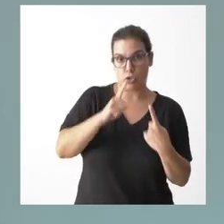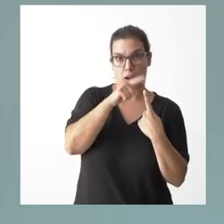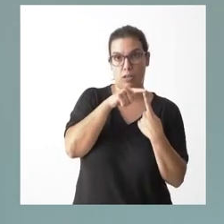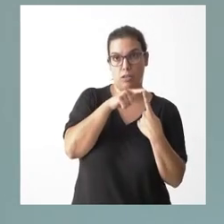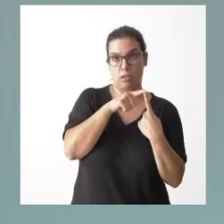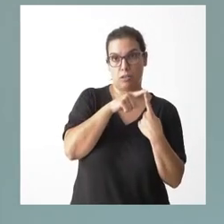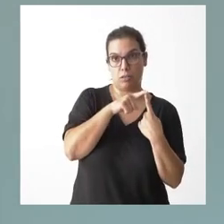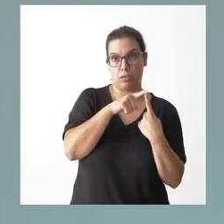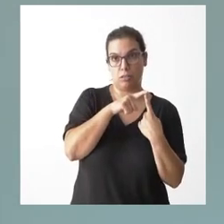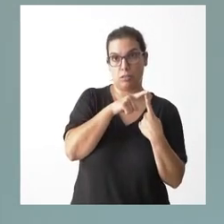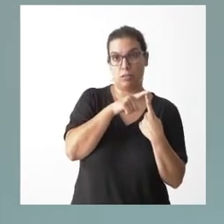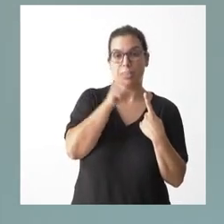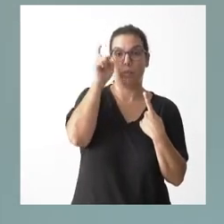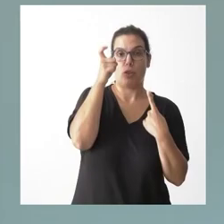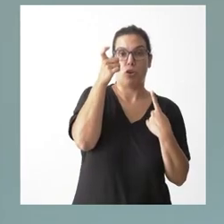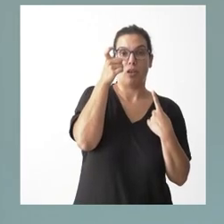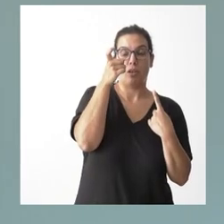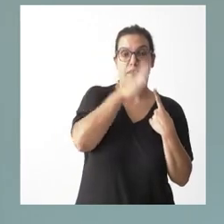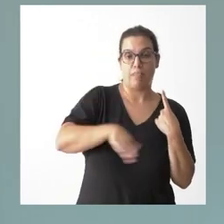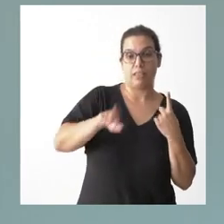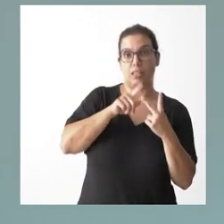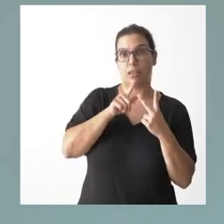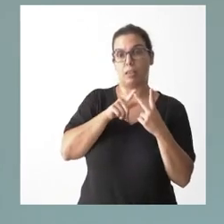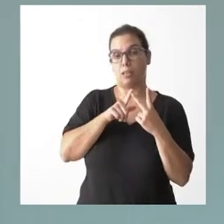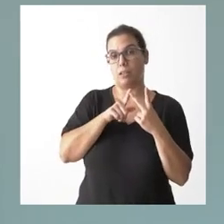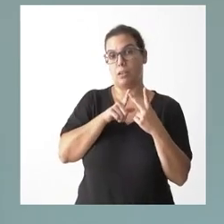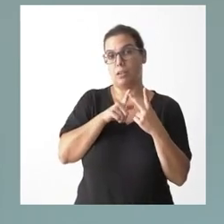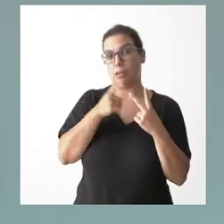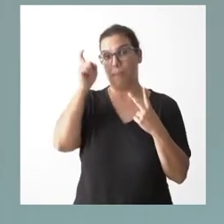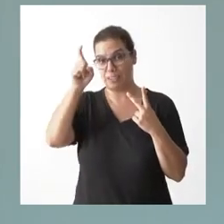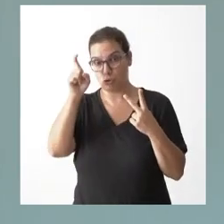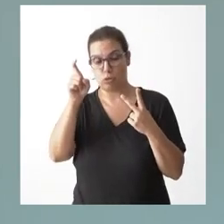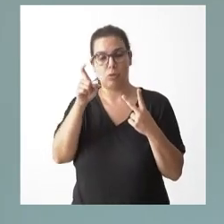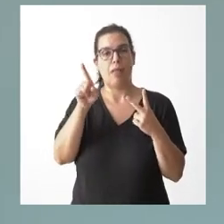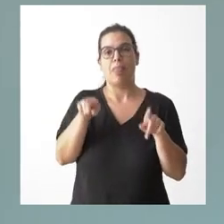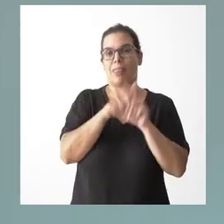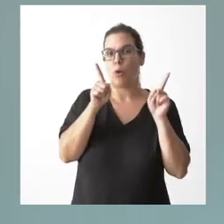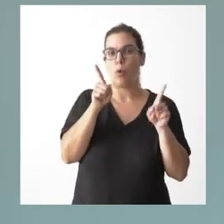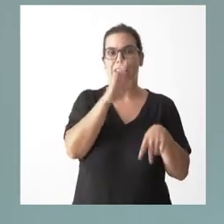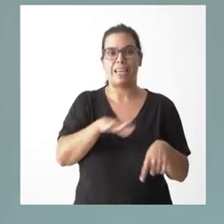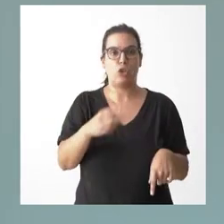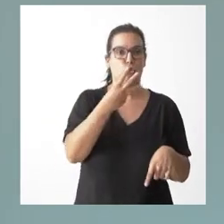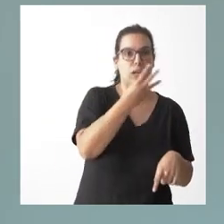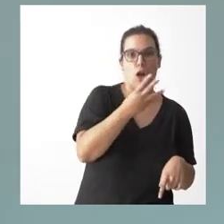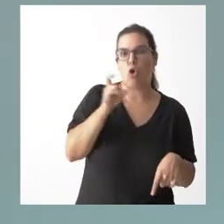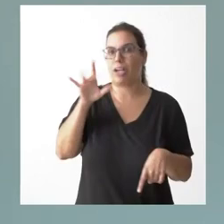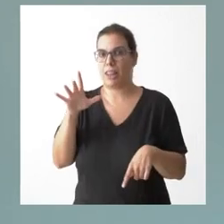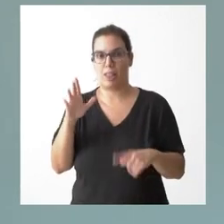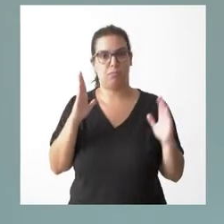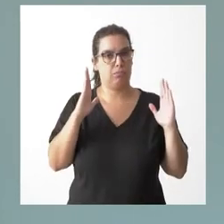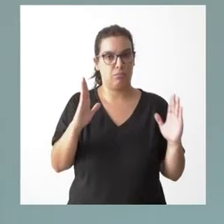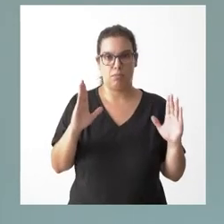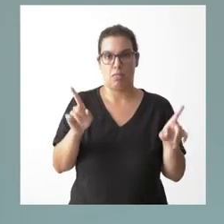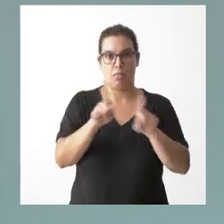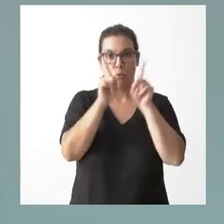unas horas de maestro. Da igual que tengas 12 niños que tengas 15. Esto es como cuando la educación de 3 años, de 4. Entonces,